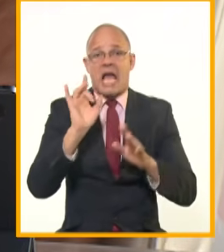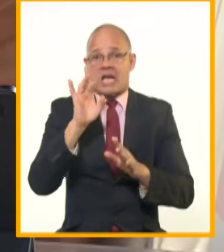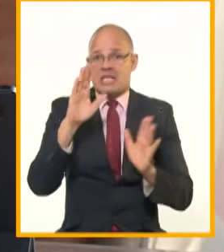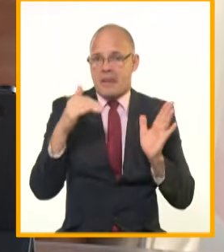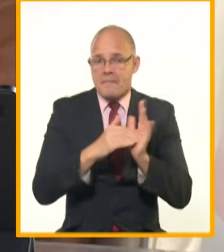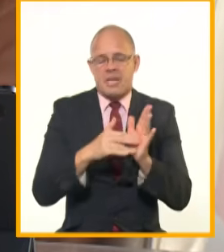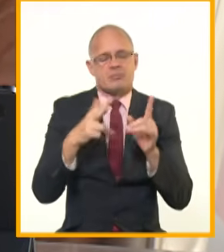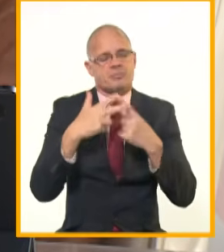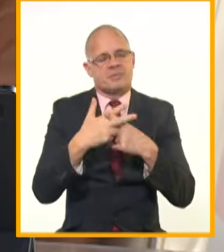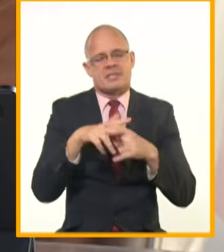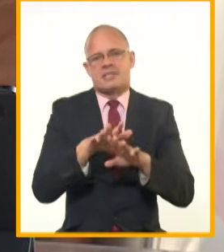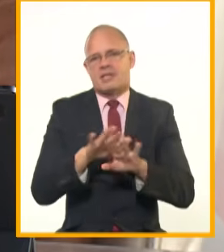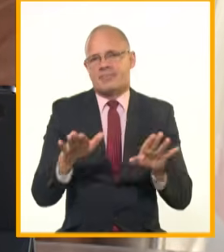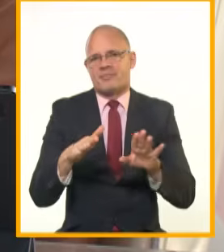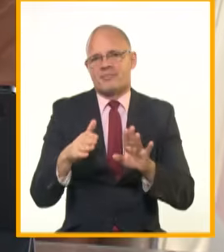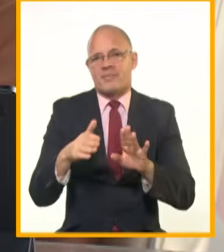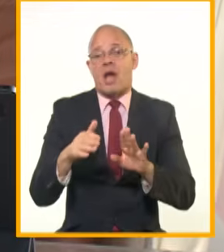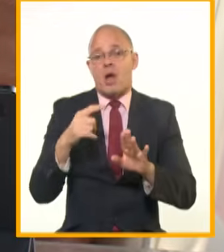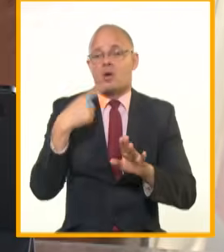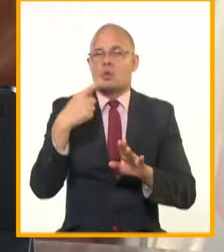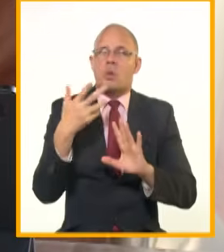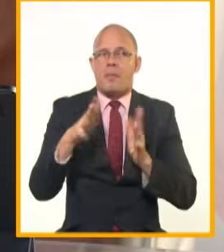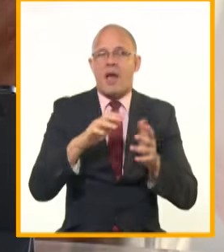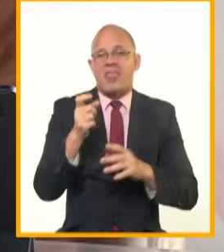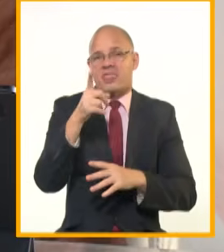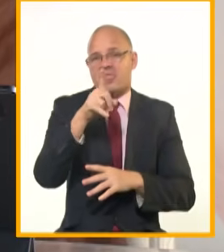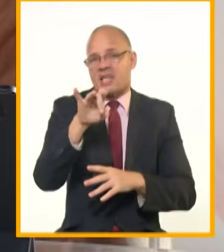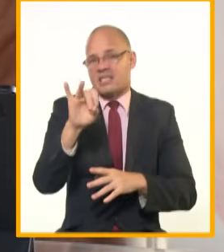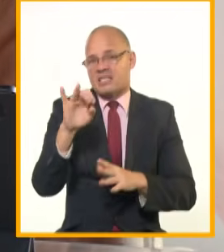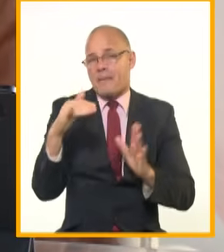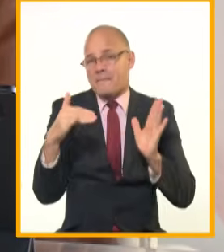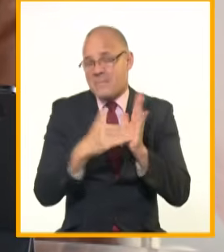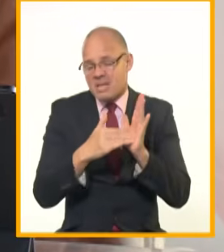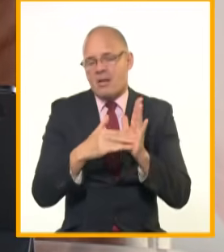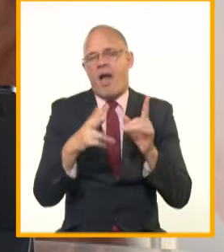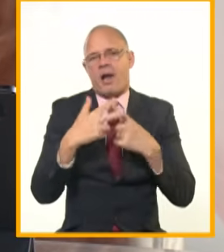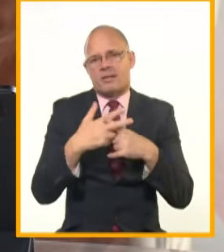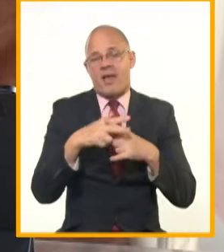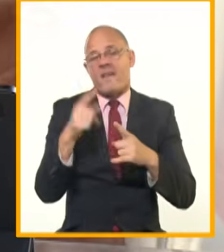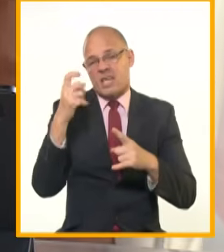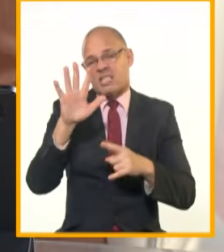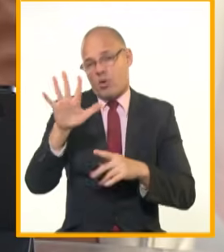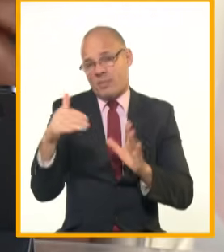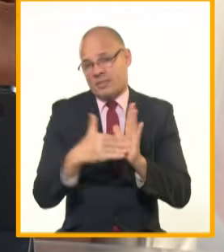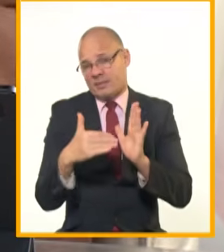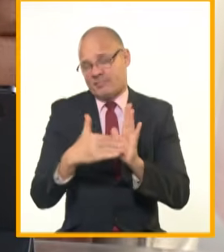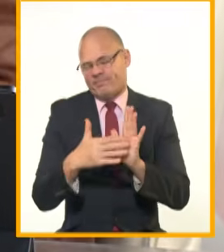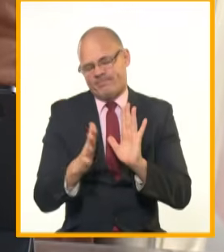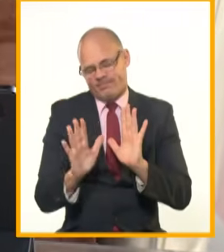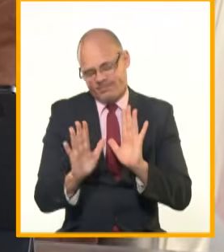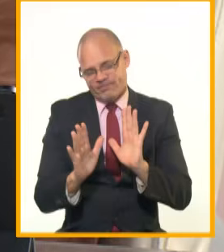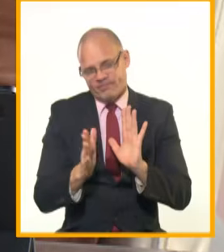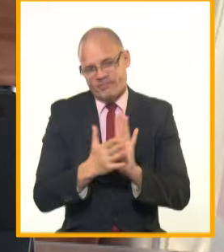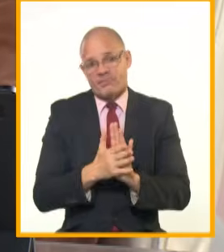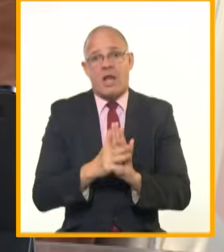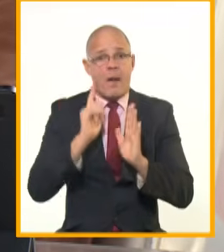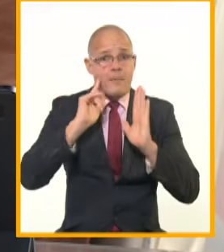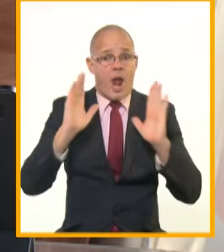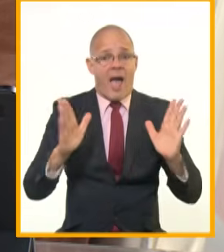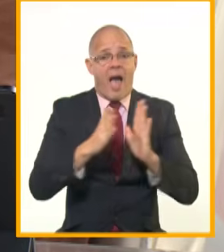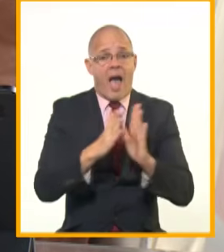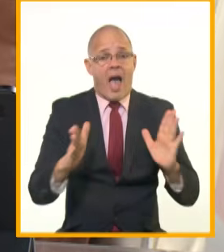ciclones anteriores, llegamos a 17.500 viviendas recuperadas. Nos quedan 5.000 por recuperar. Pero sin duda alguna fue un año también que el programa de la